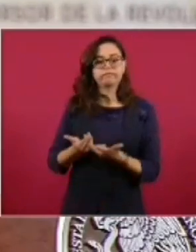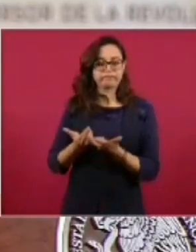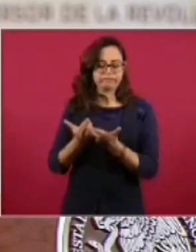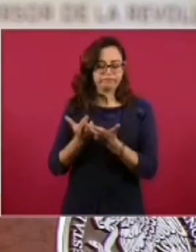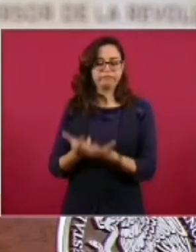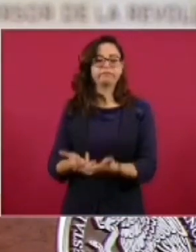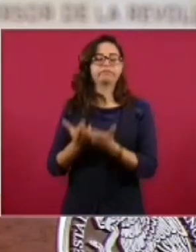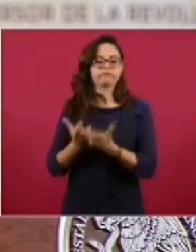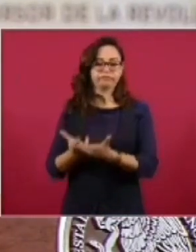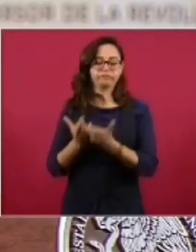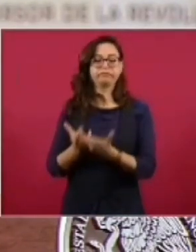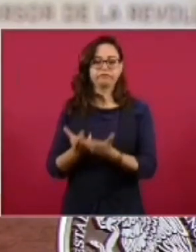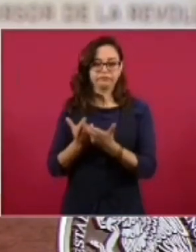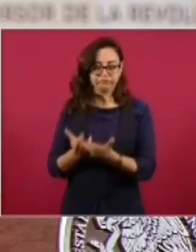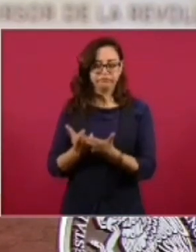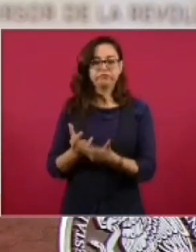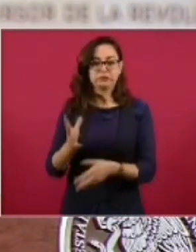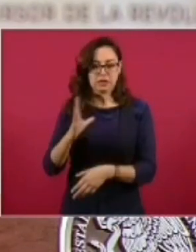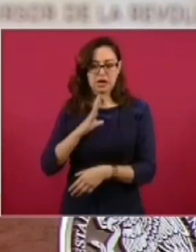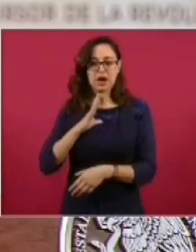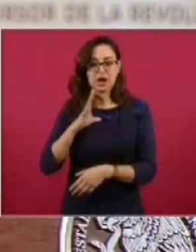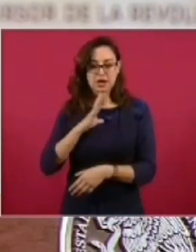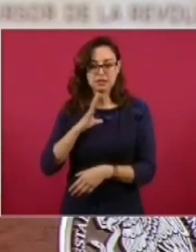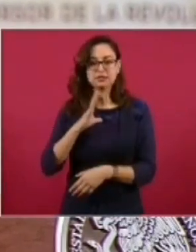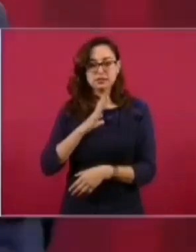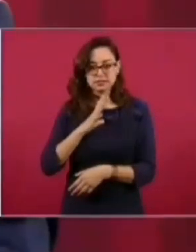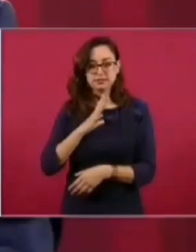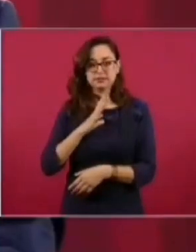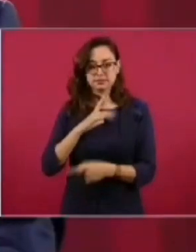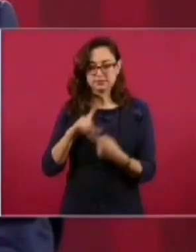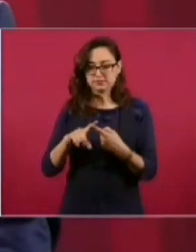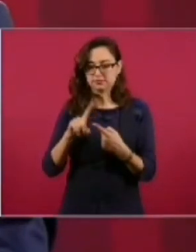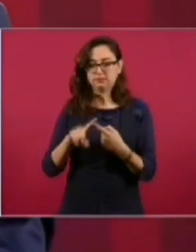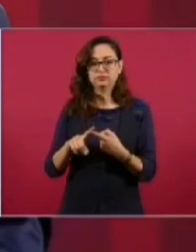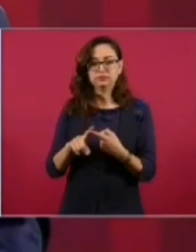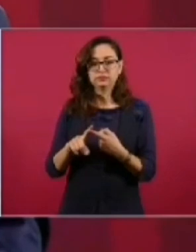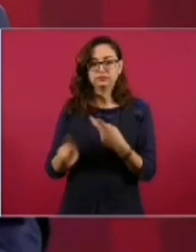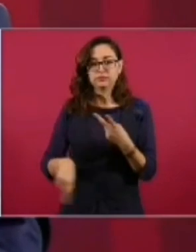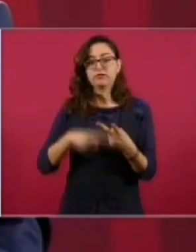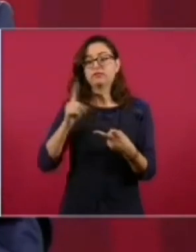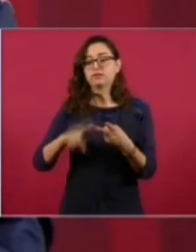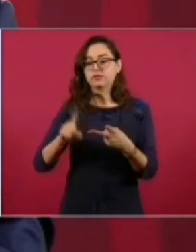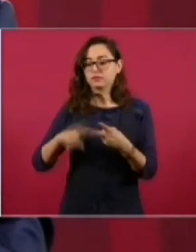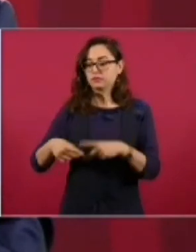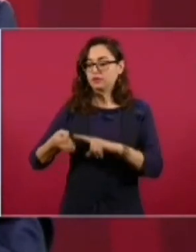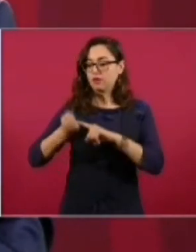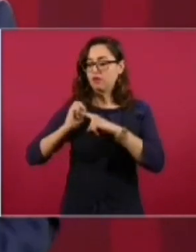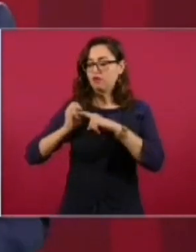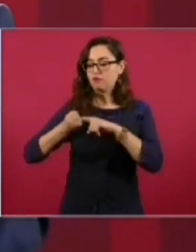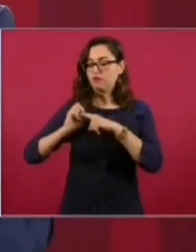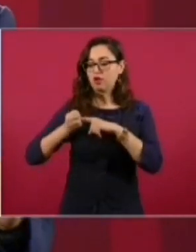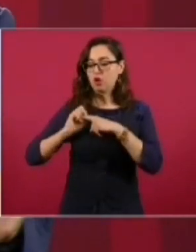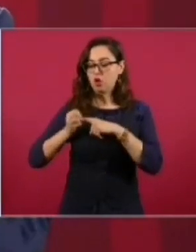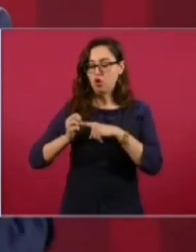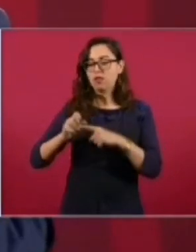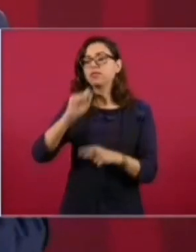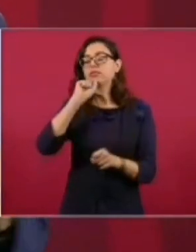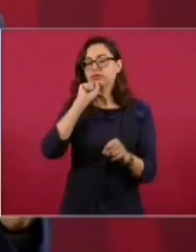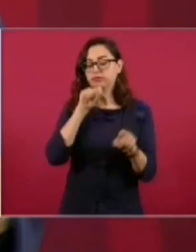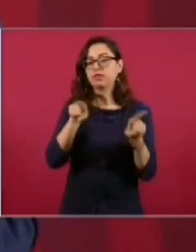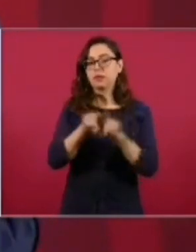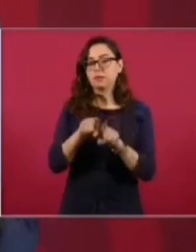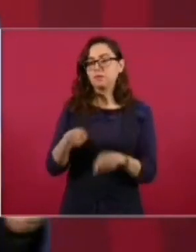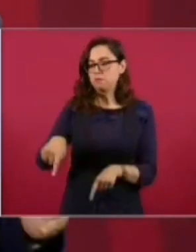también recibí el informe de que ya logramos la autosuficiencia en frijol, que esto es